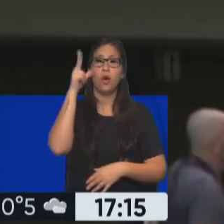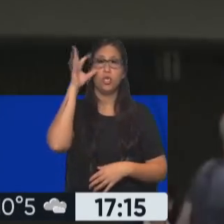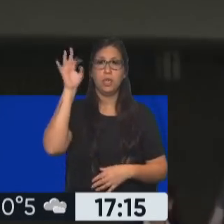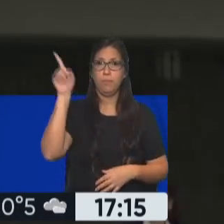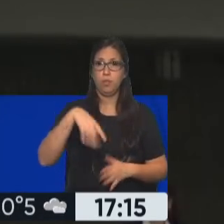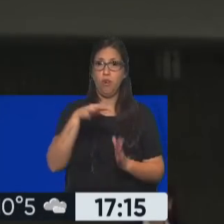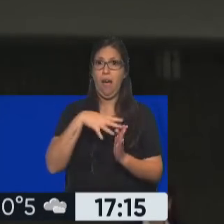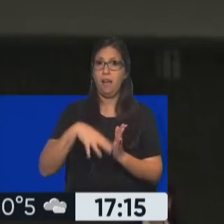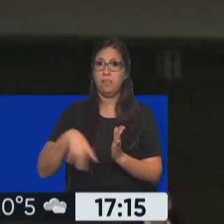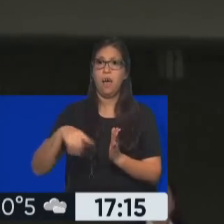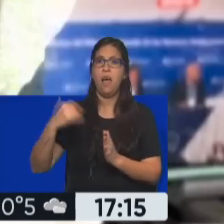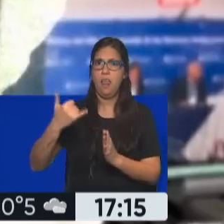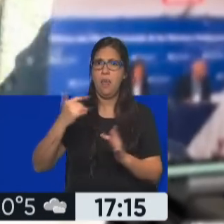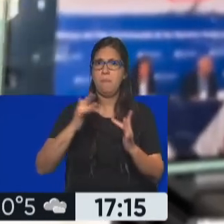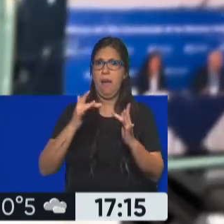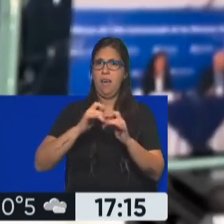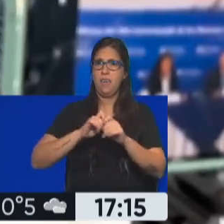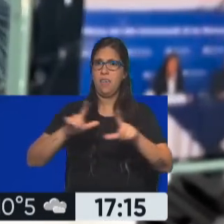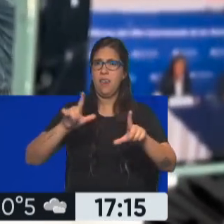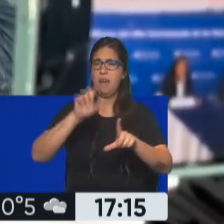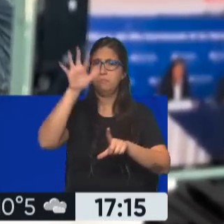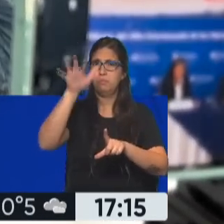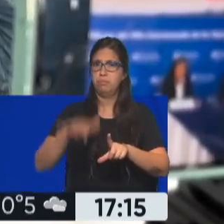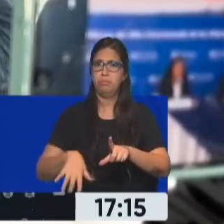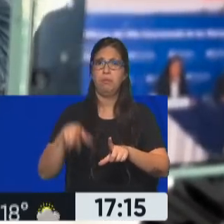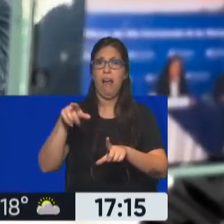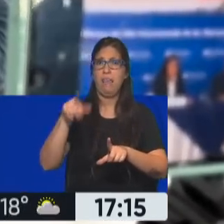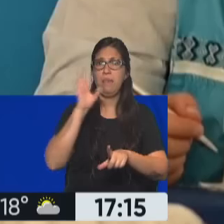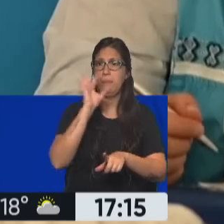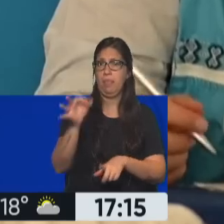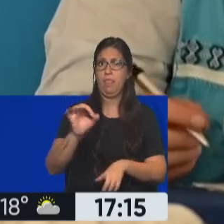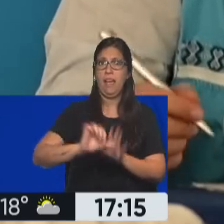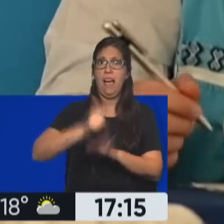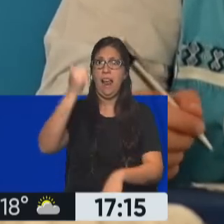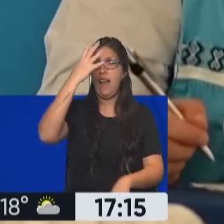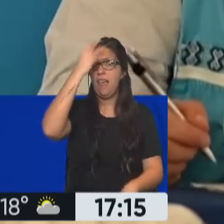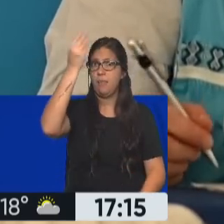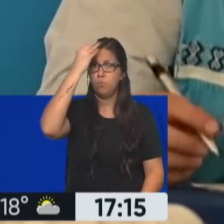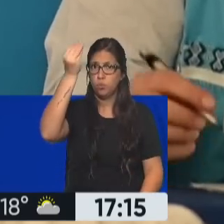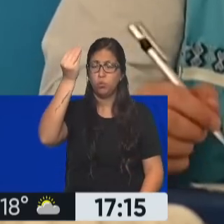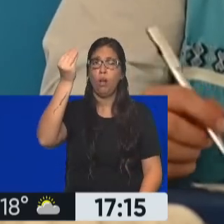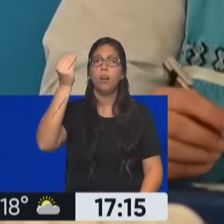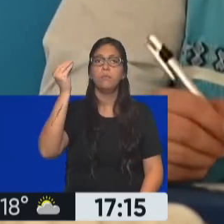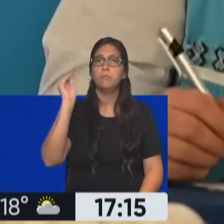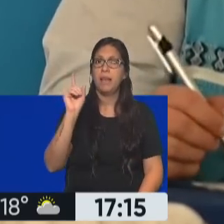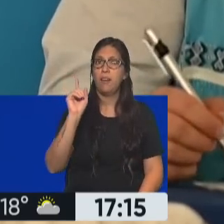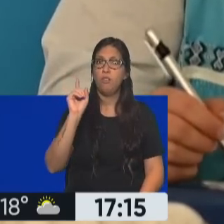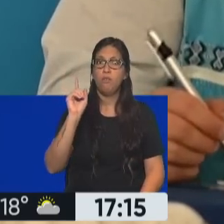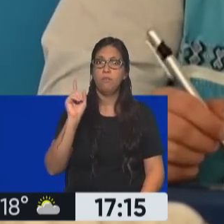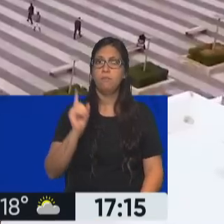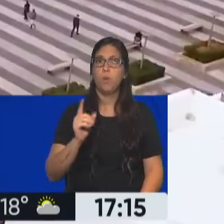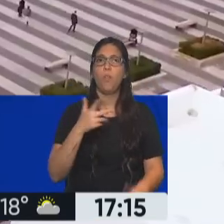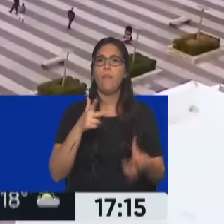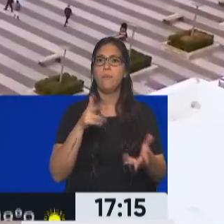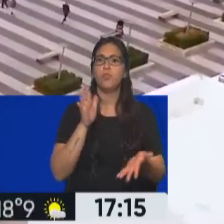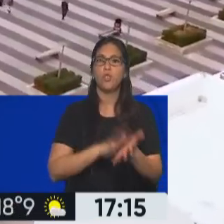las actas están en la página web y que en esas actas gana Edmundo González Urrutia, algo que venimos contando. Cuando se hablaba de la